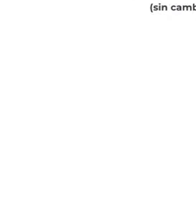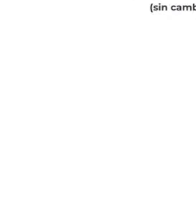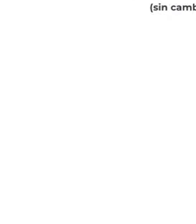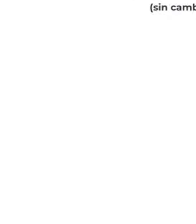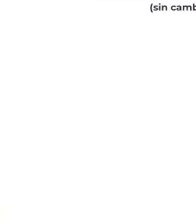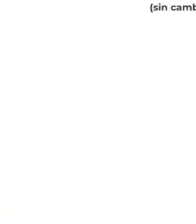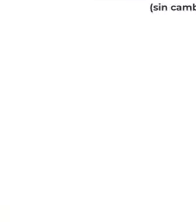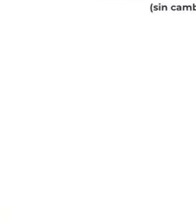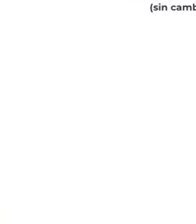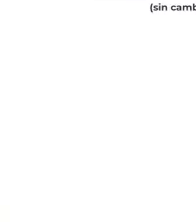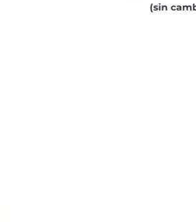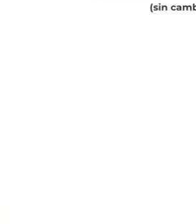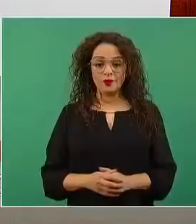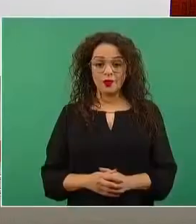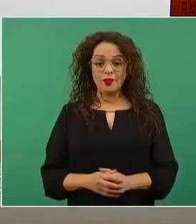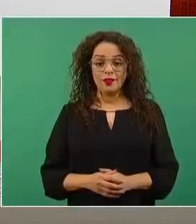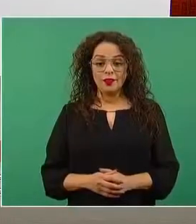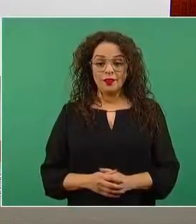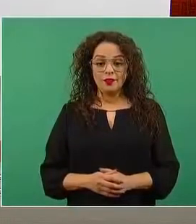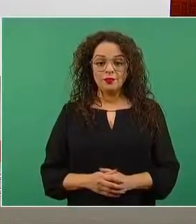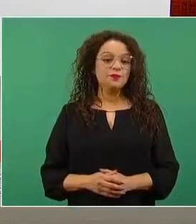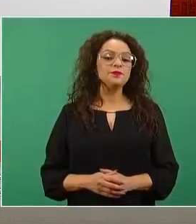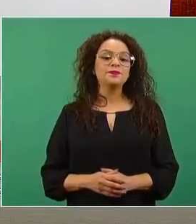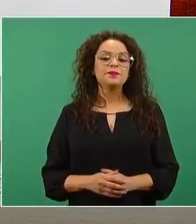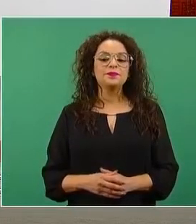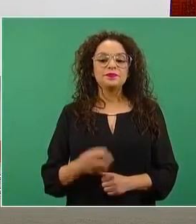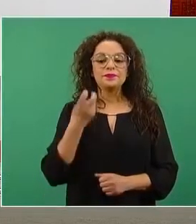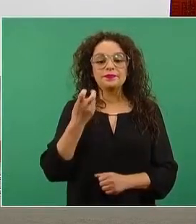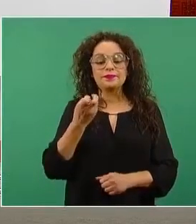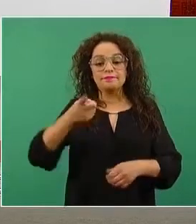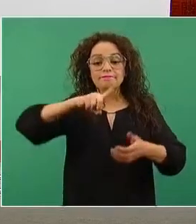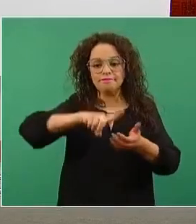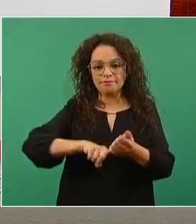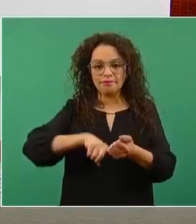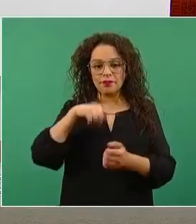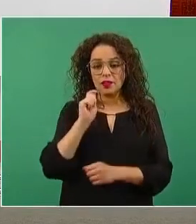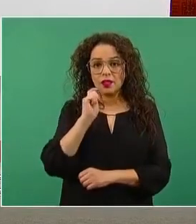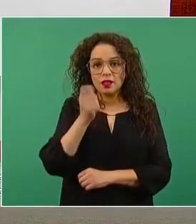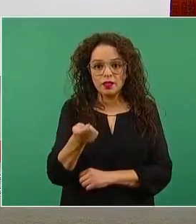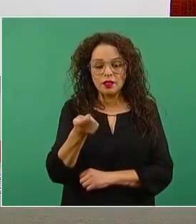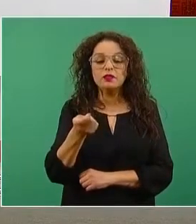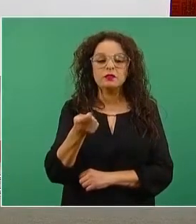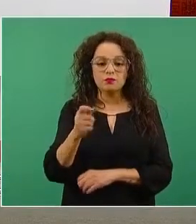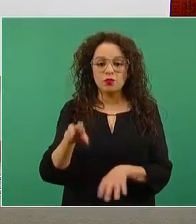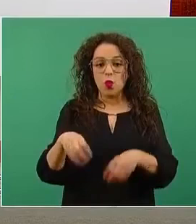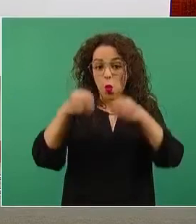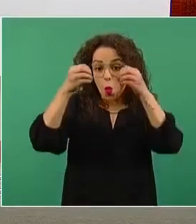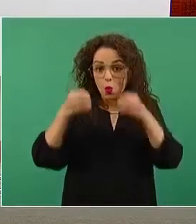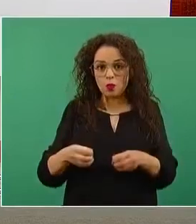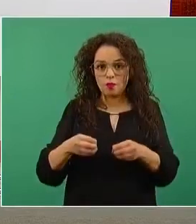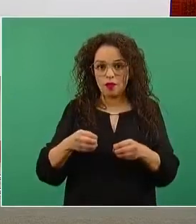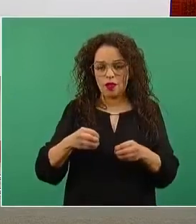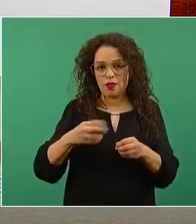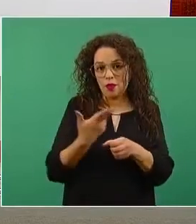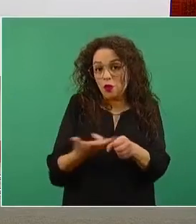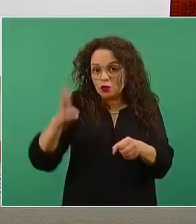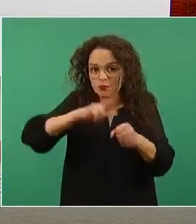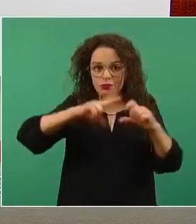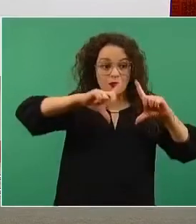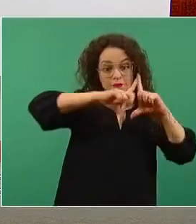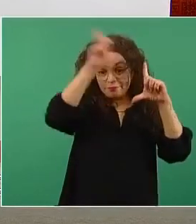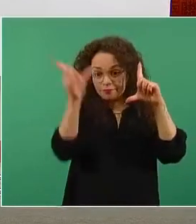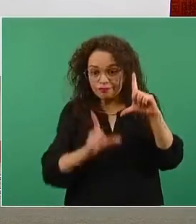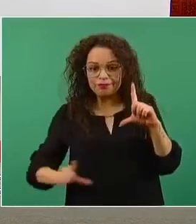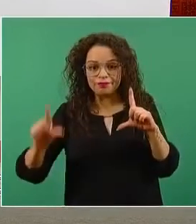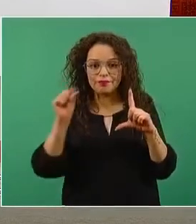ocupaciones menos del 30%. Esto es lo que conlleva entonces a que nuestra ocupación nacional precisamente